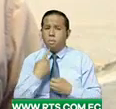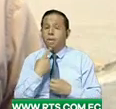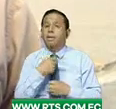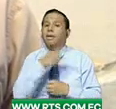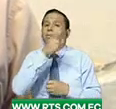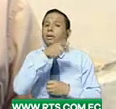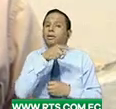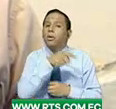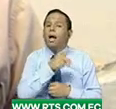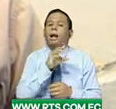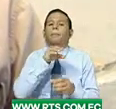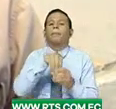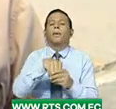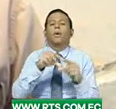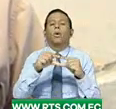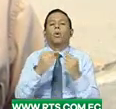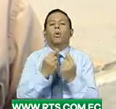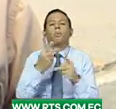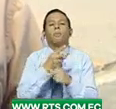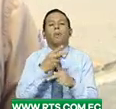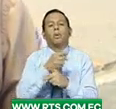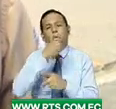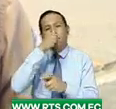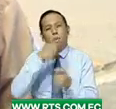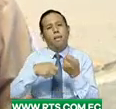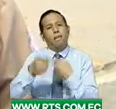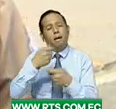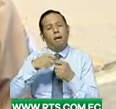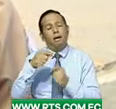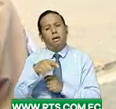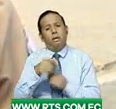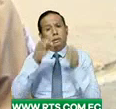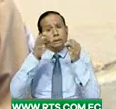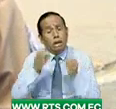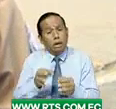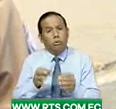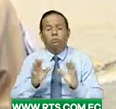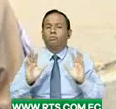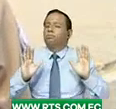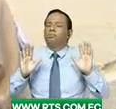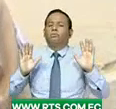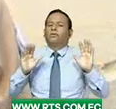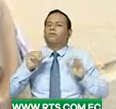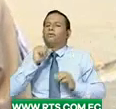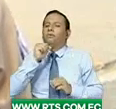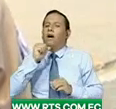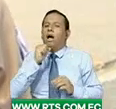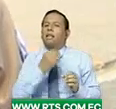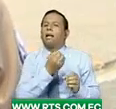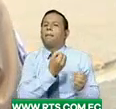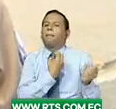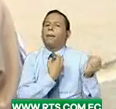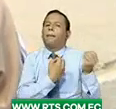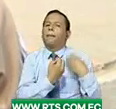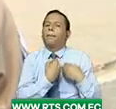estaría perteneciendo a una organización para tráfico y consumo interno, pero esto no, información ha sido de manera